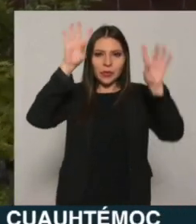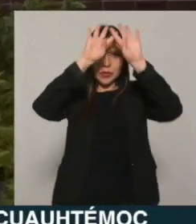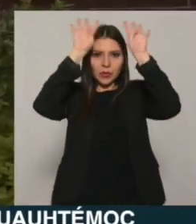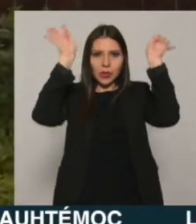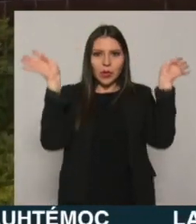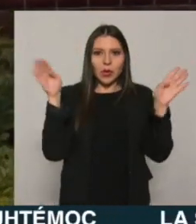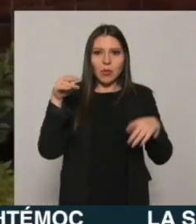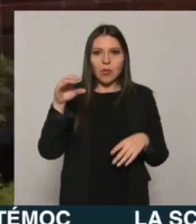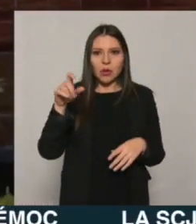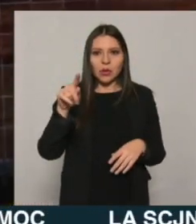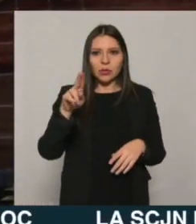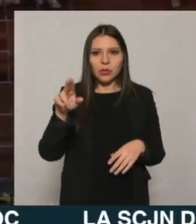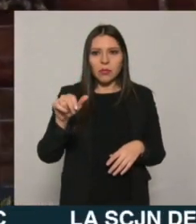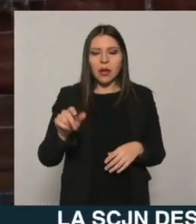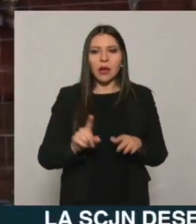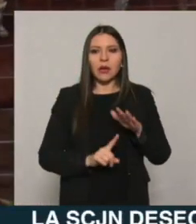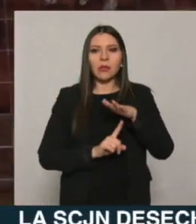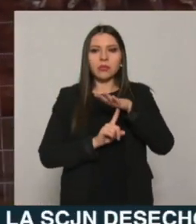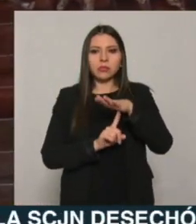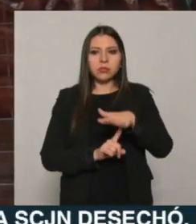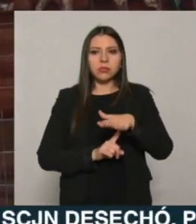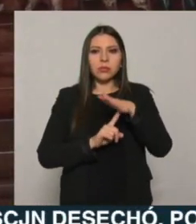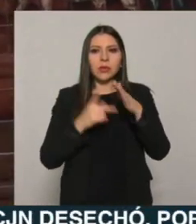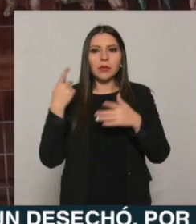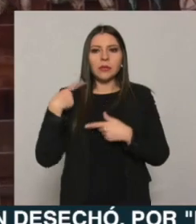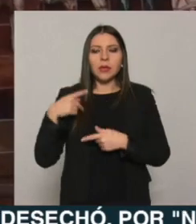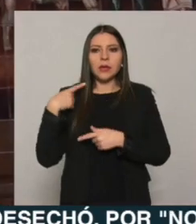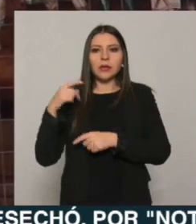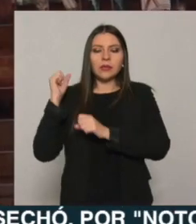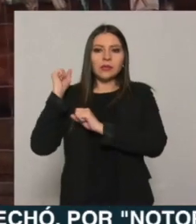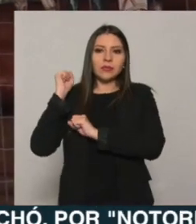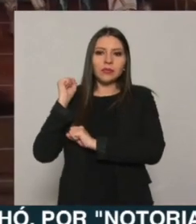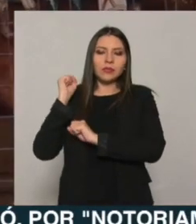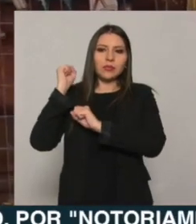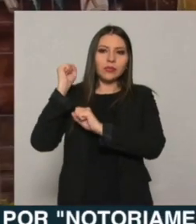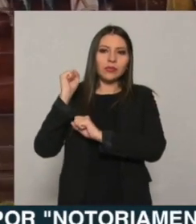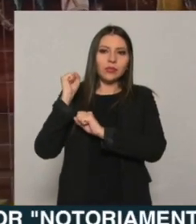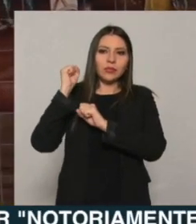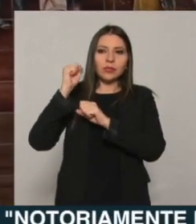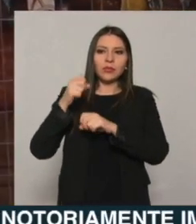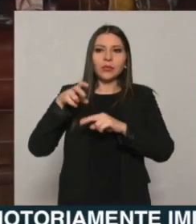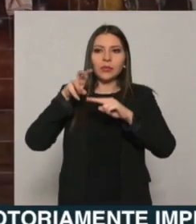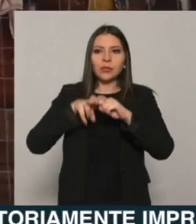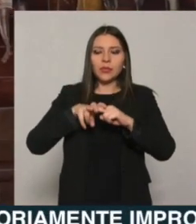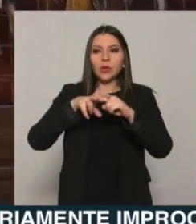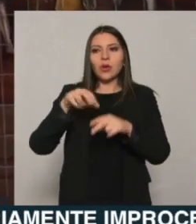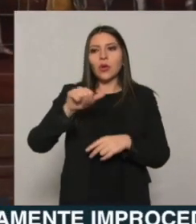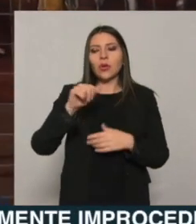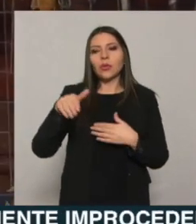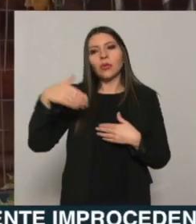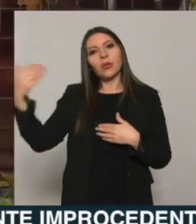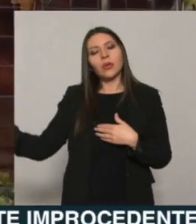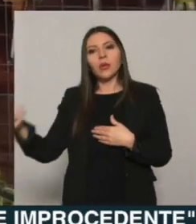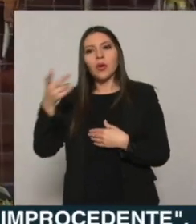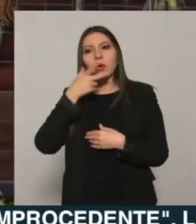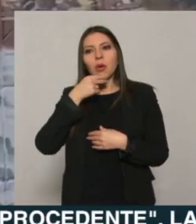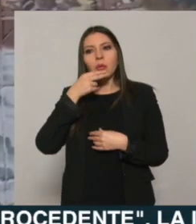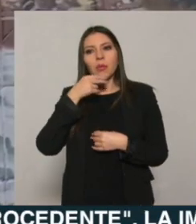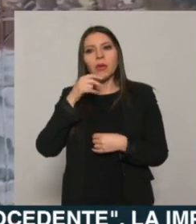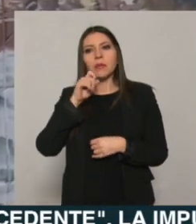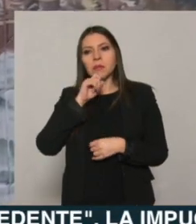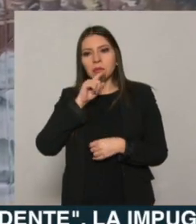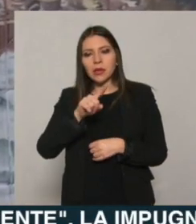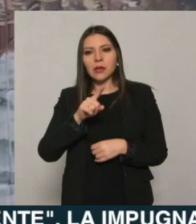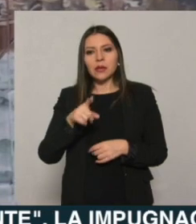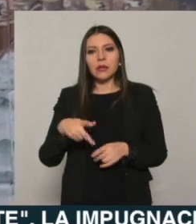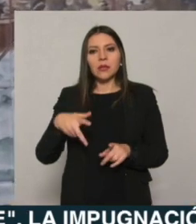que llega en un palio cargado por los principales señores y del otro lado podemos ver al conquistador también con